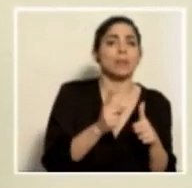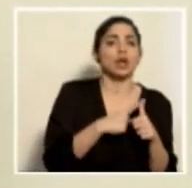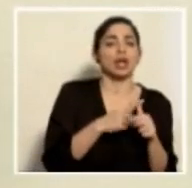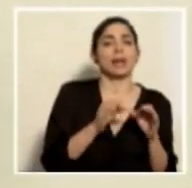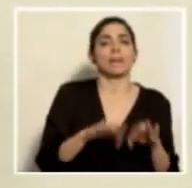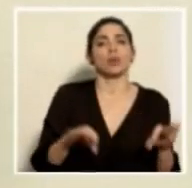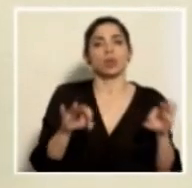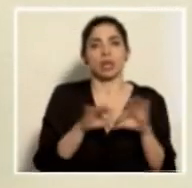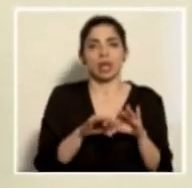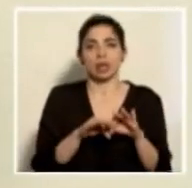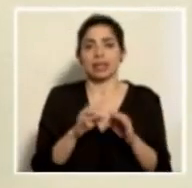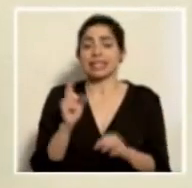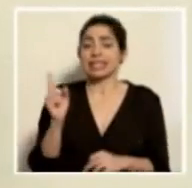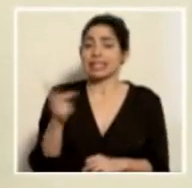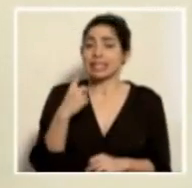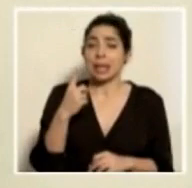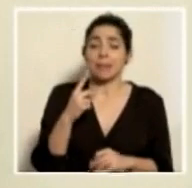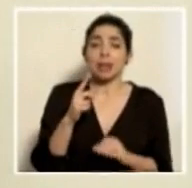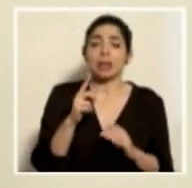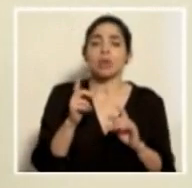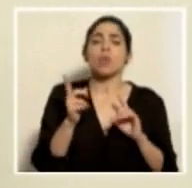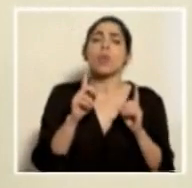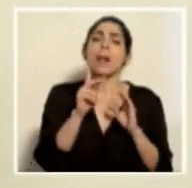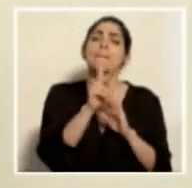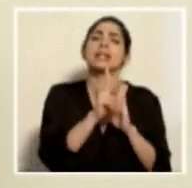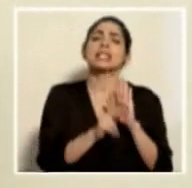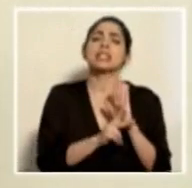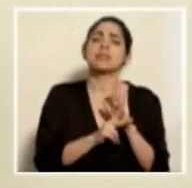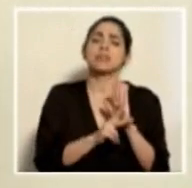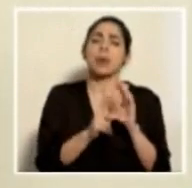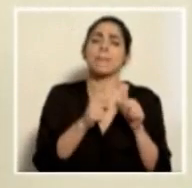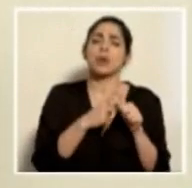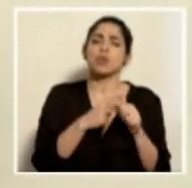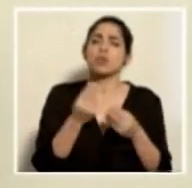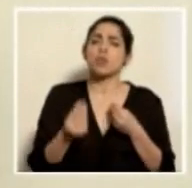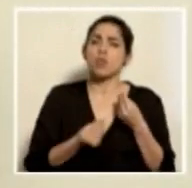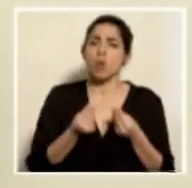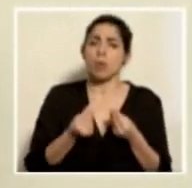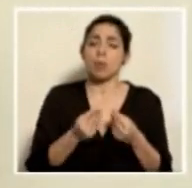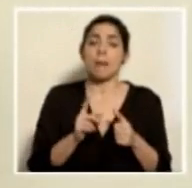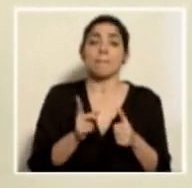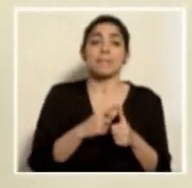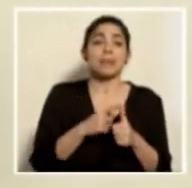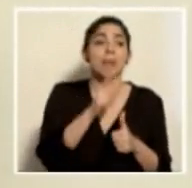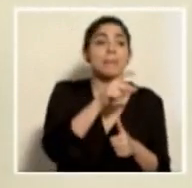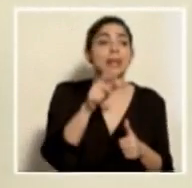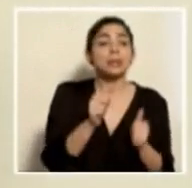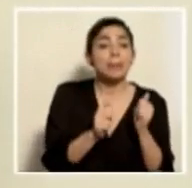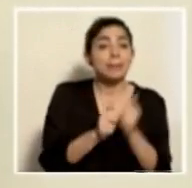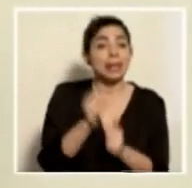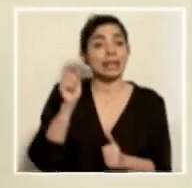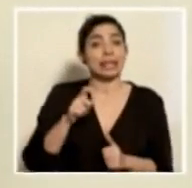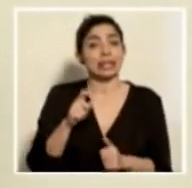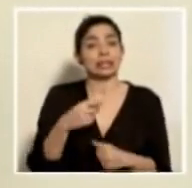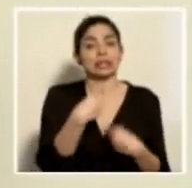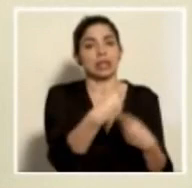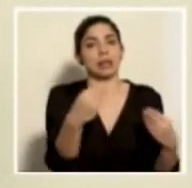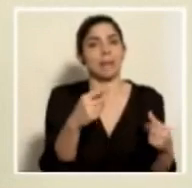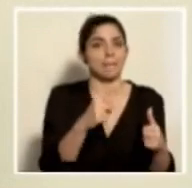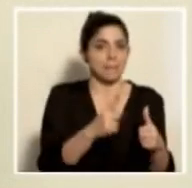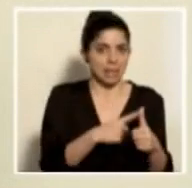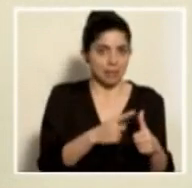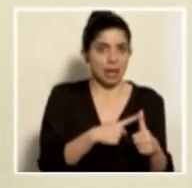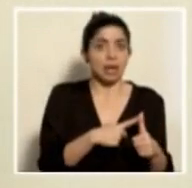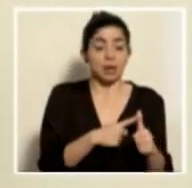Siempre el principio de priorización es poder llegar primero a quien más lo necesita. Y en general